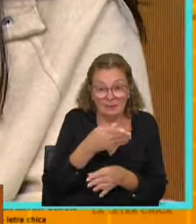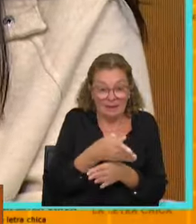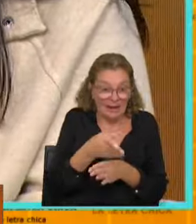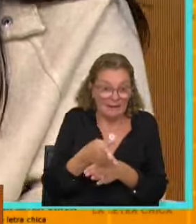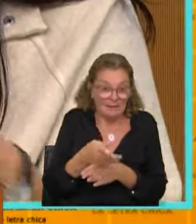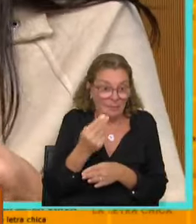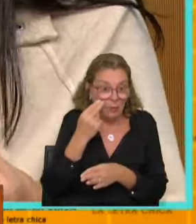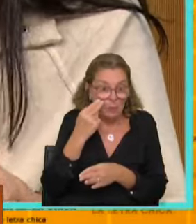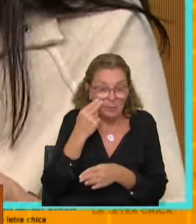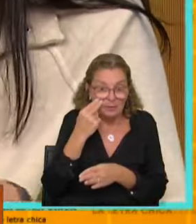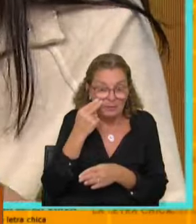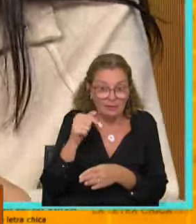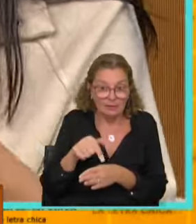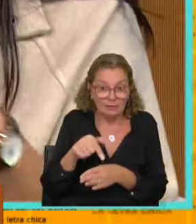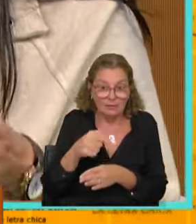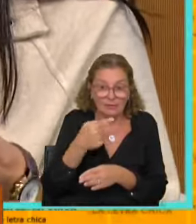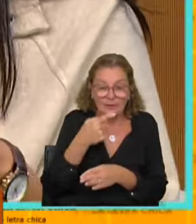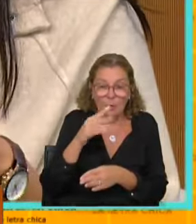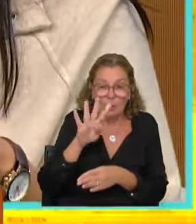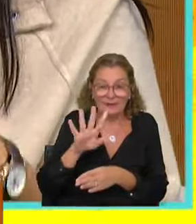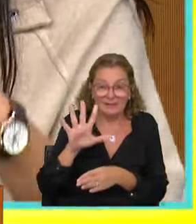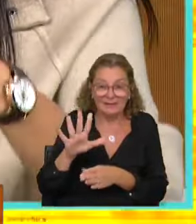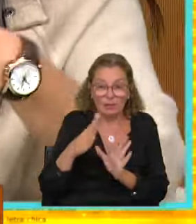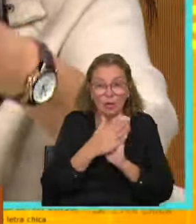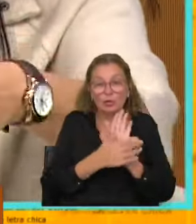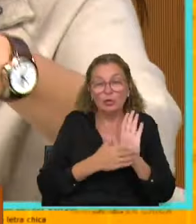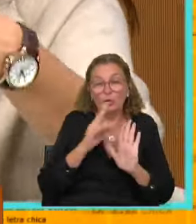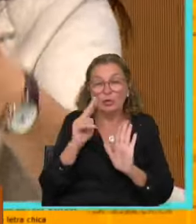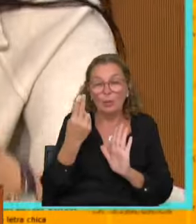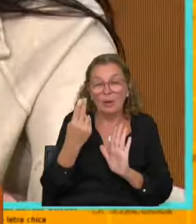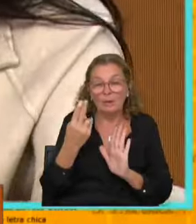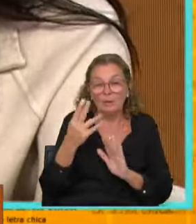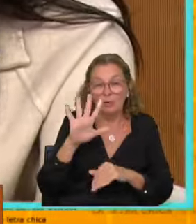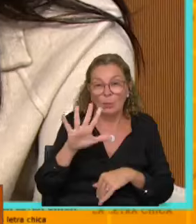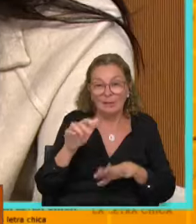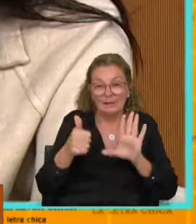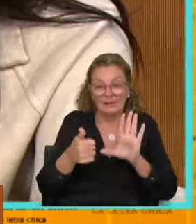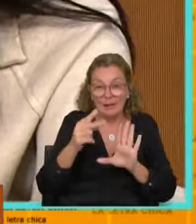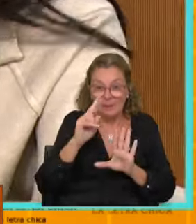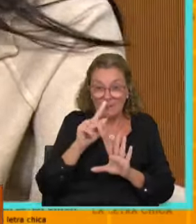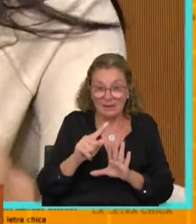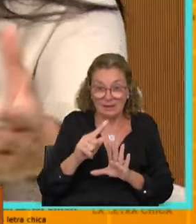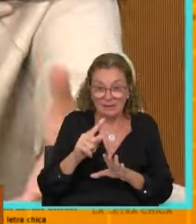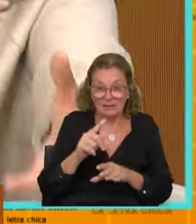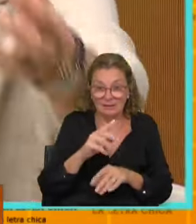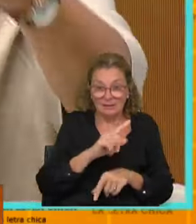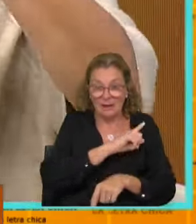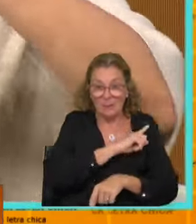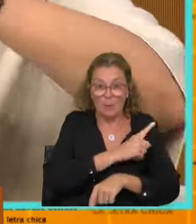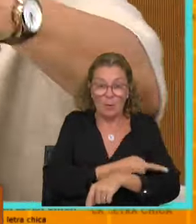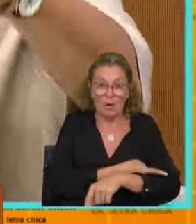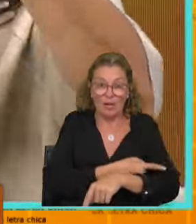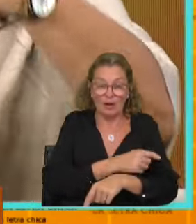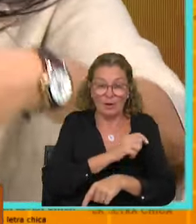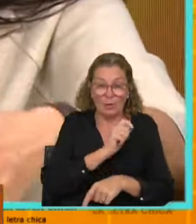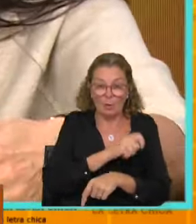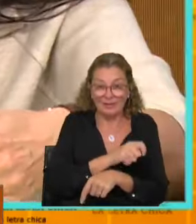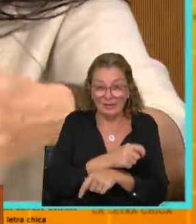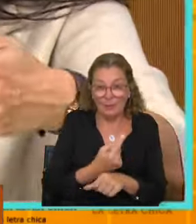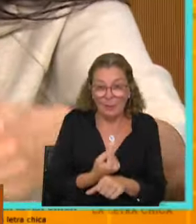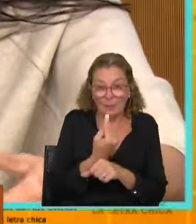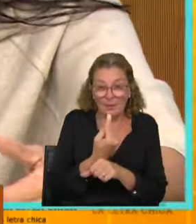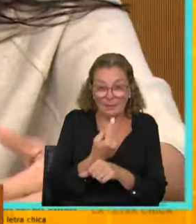demanda estos dispositivos que son 45 a nivel país son los que atienden los 56000 oficios del poder judicial primero es como la primera